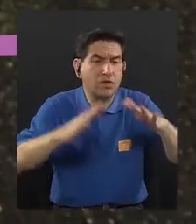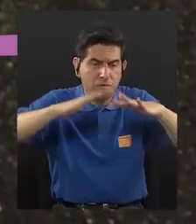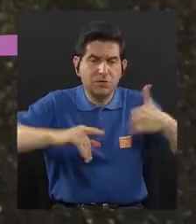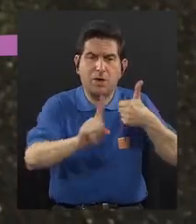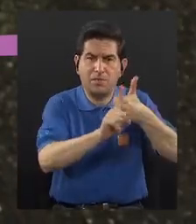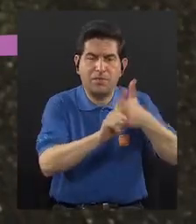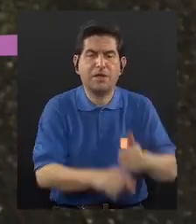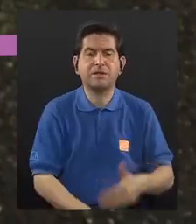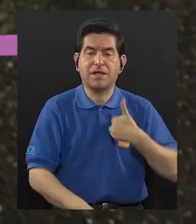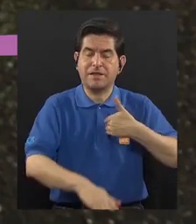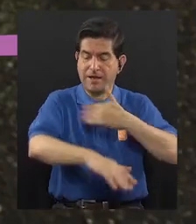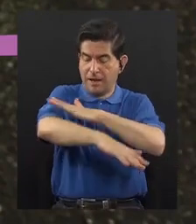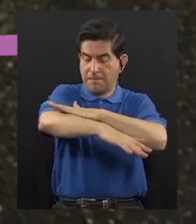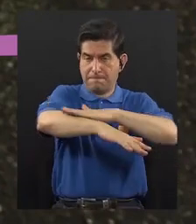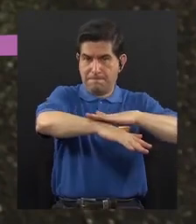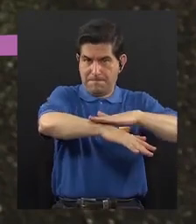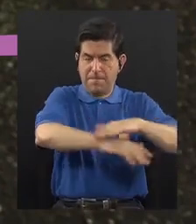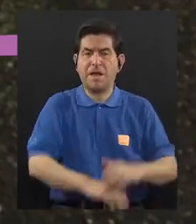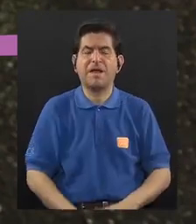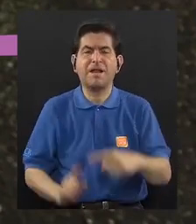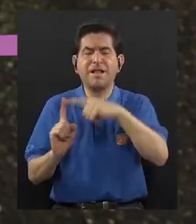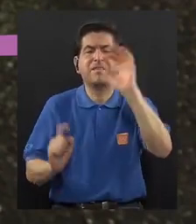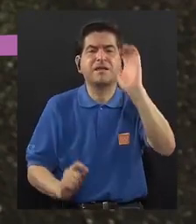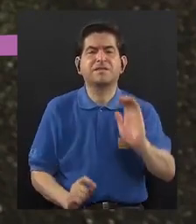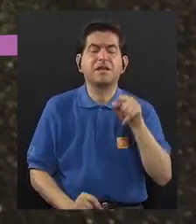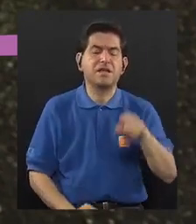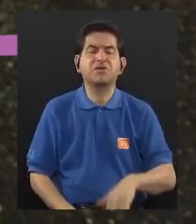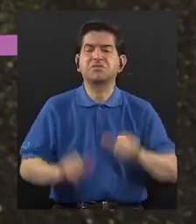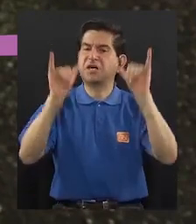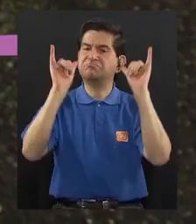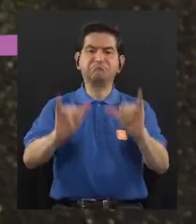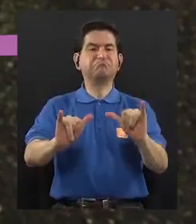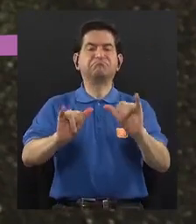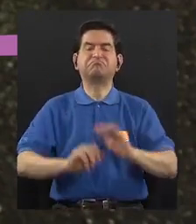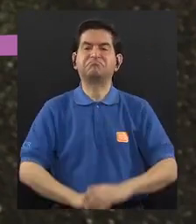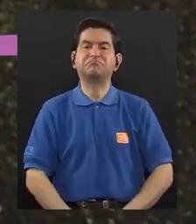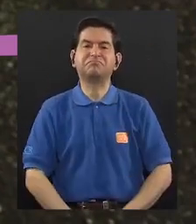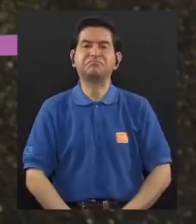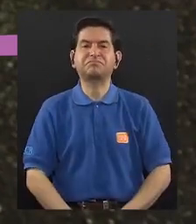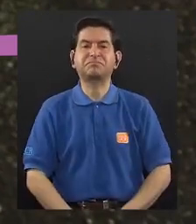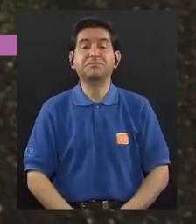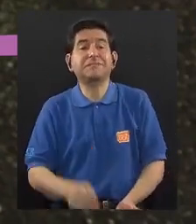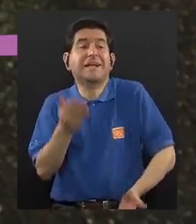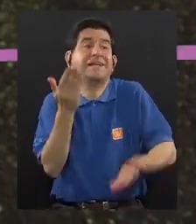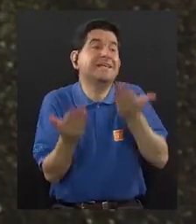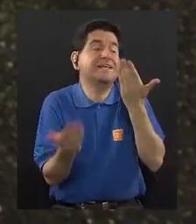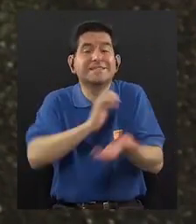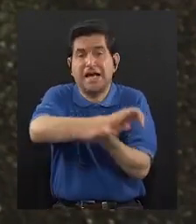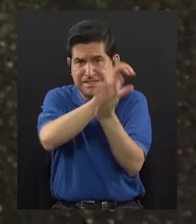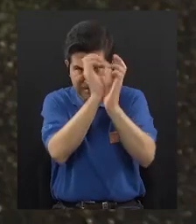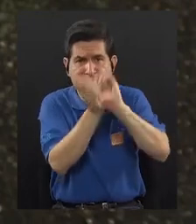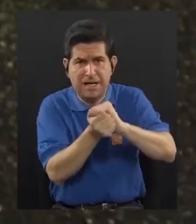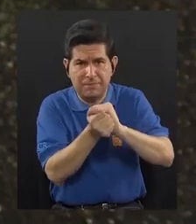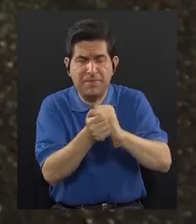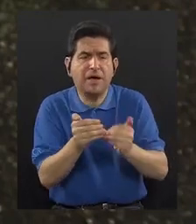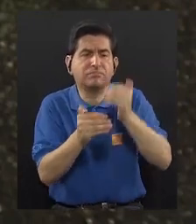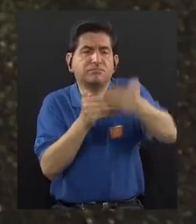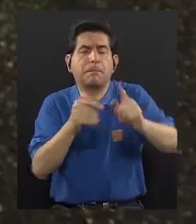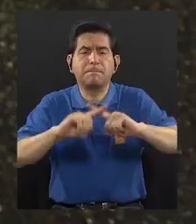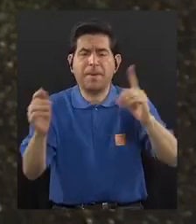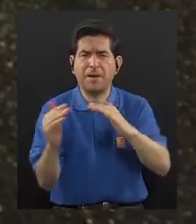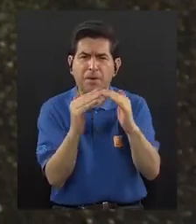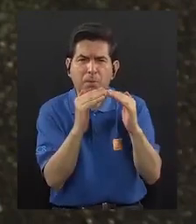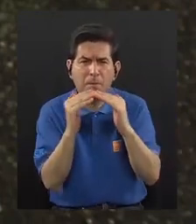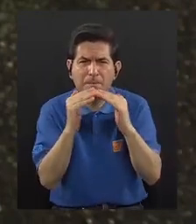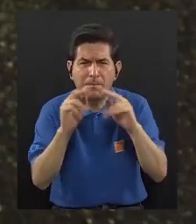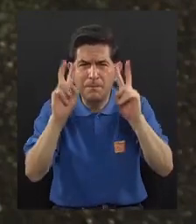ambiente los que tenemos en la piel los adquirimos desde pequeños y ahí se van a quedar puede ser que cambien con el tiempo pero hay